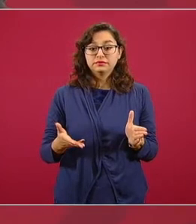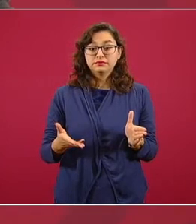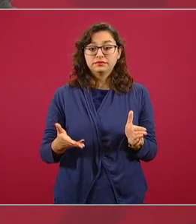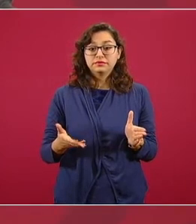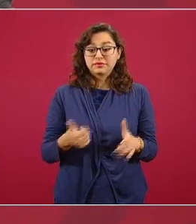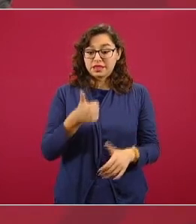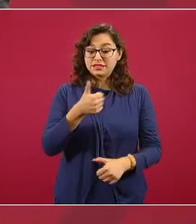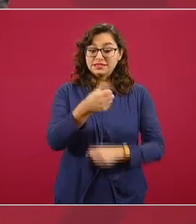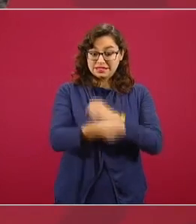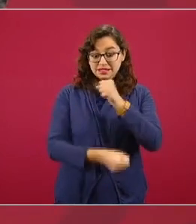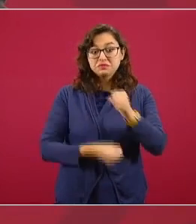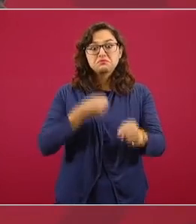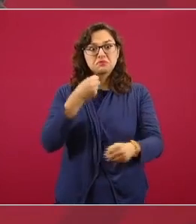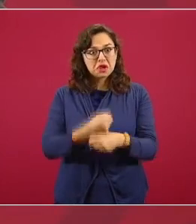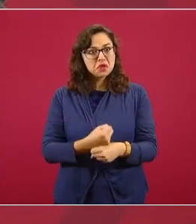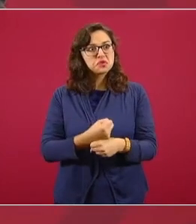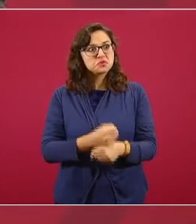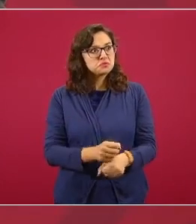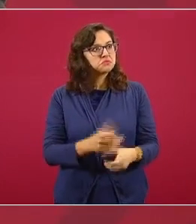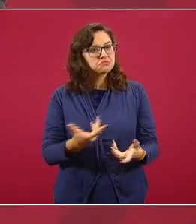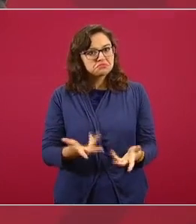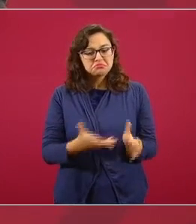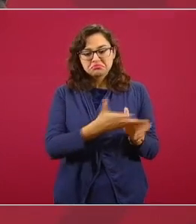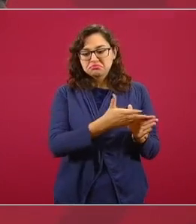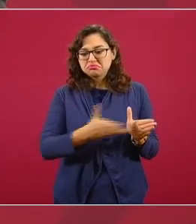hay de nuevo un fraude.